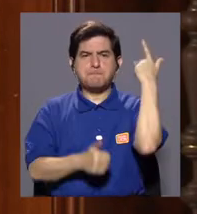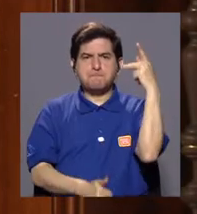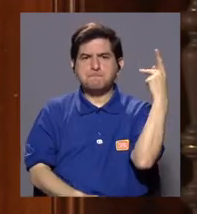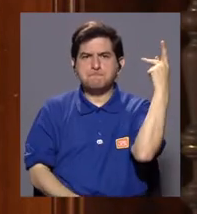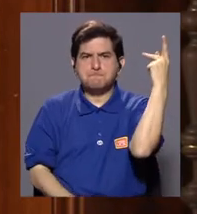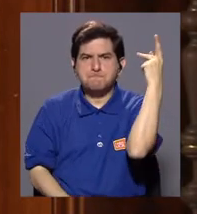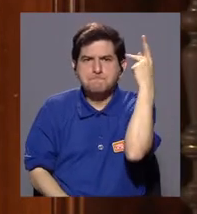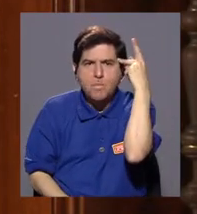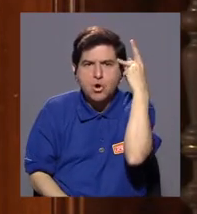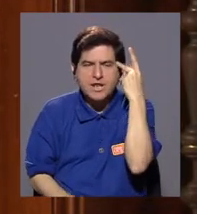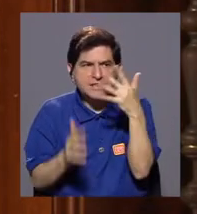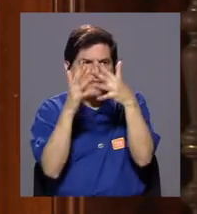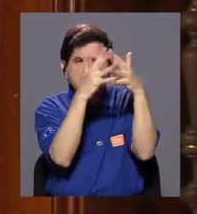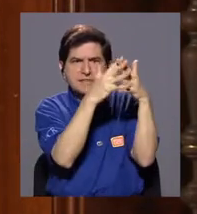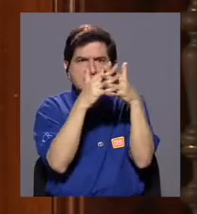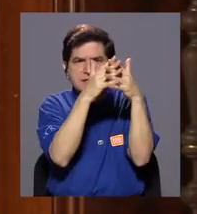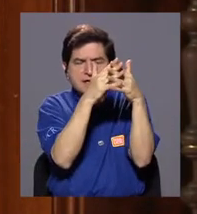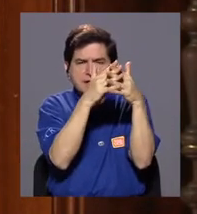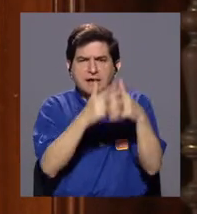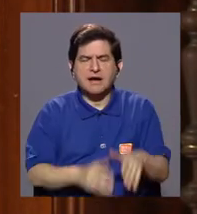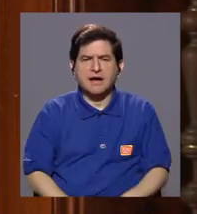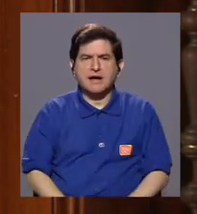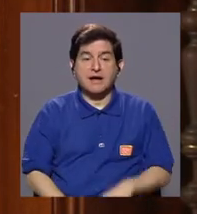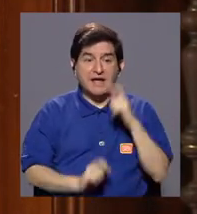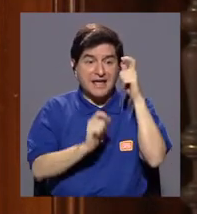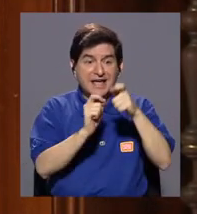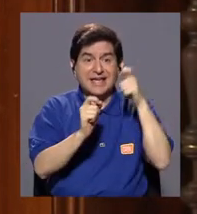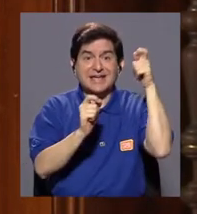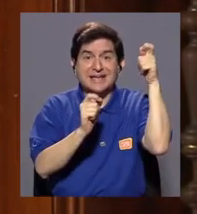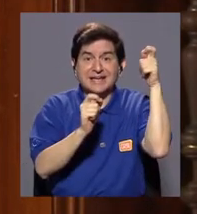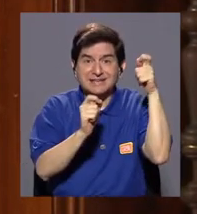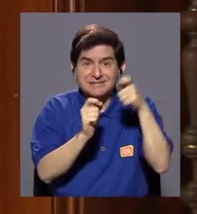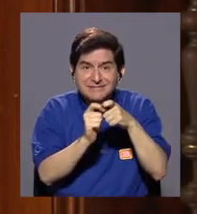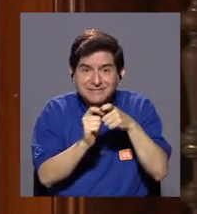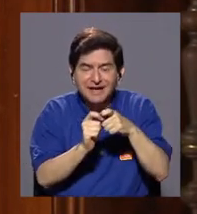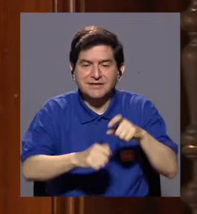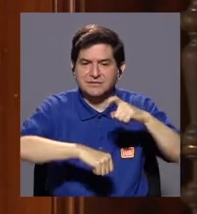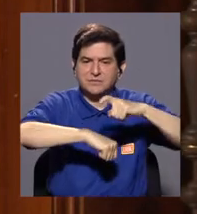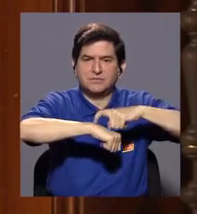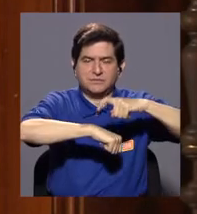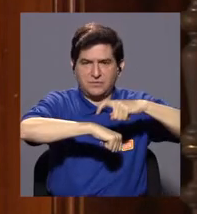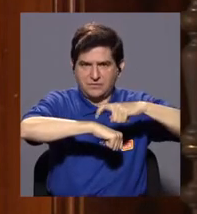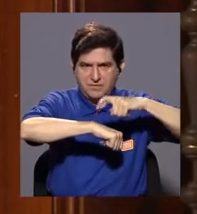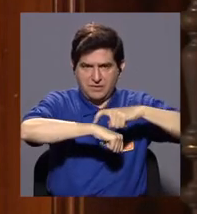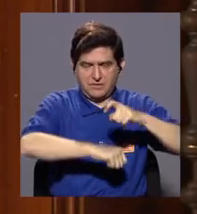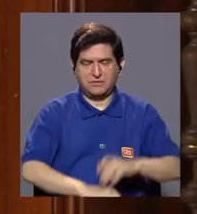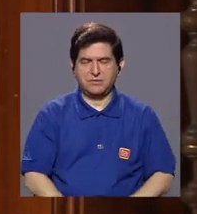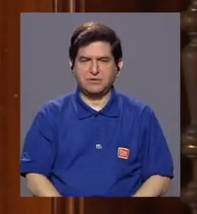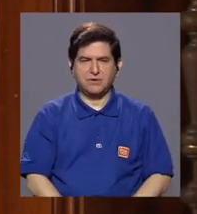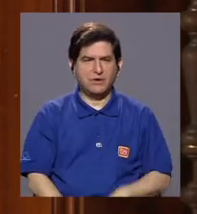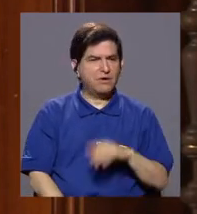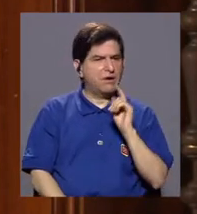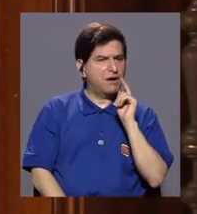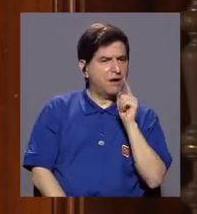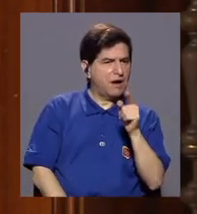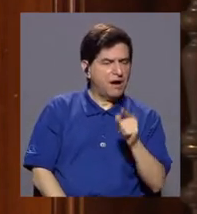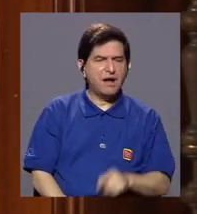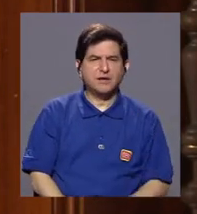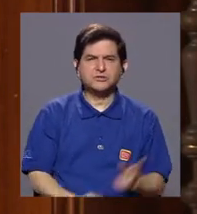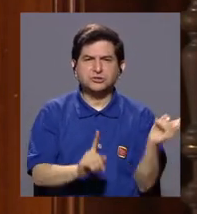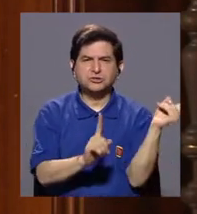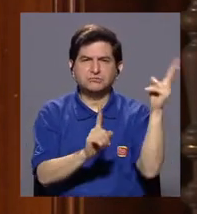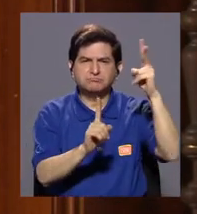la política norteamericana, precisamente en un momento en que